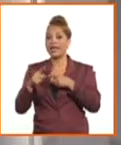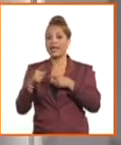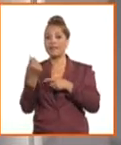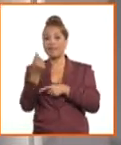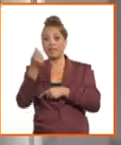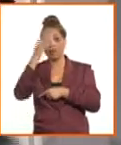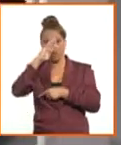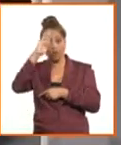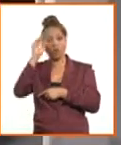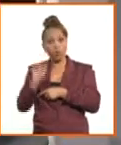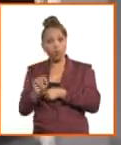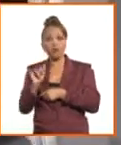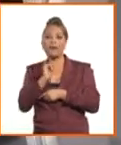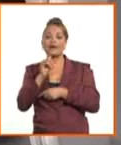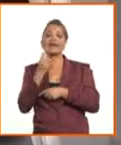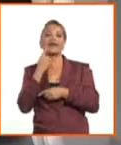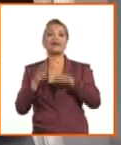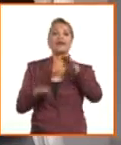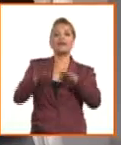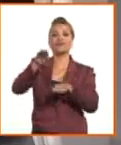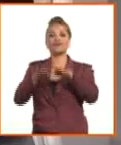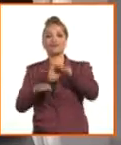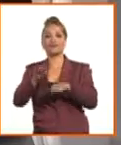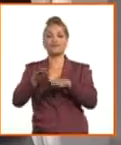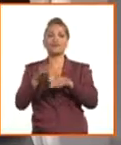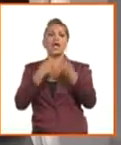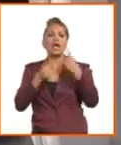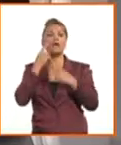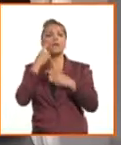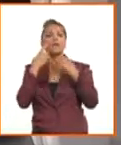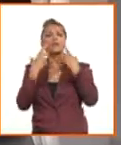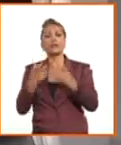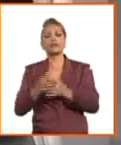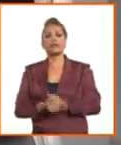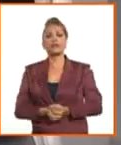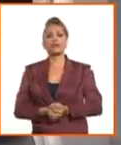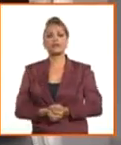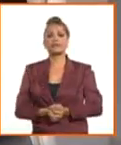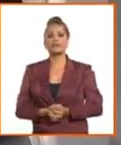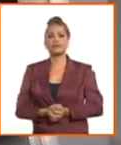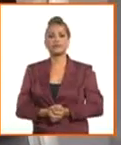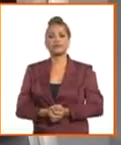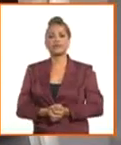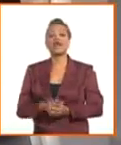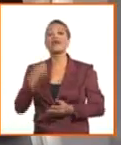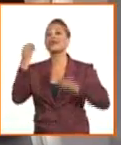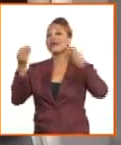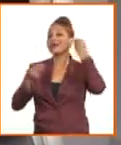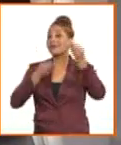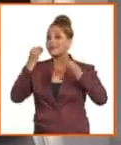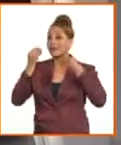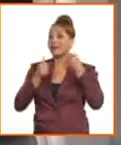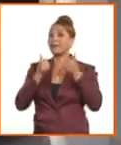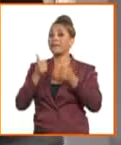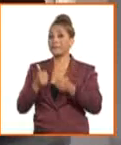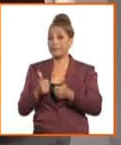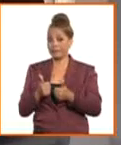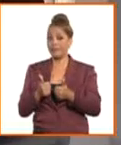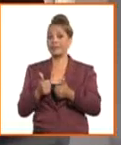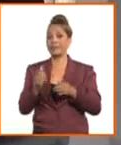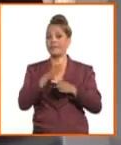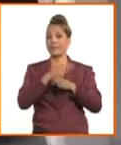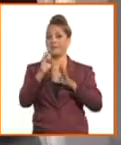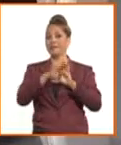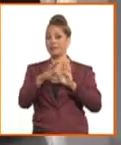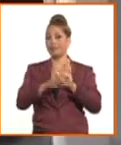al canje de las divisas. O sea, aquí hay un punto importante, por eso decimos que no es una medida mágica que podemos ver aislada del conjunto de medidas que estamos tomando. Impacta en